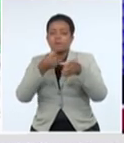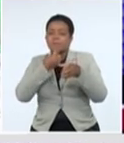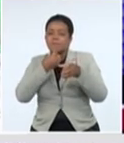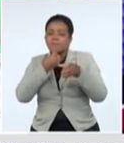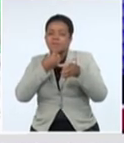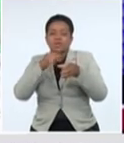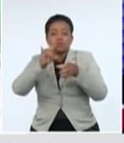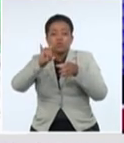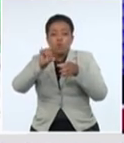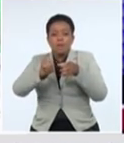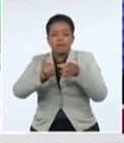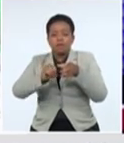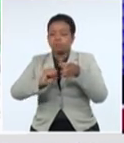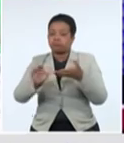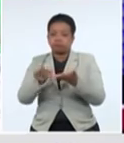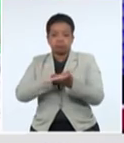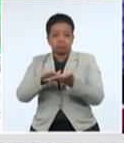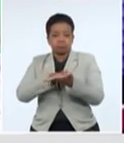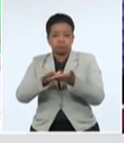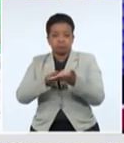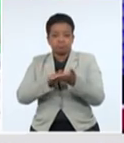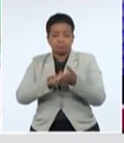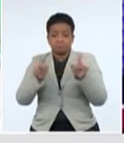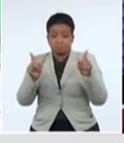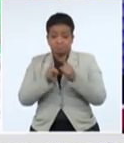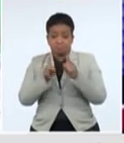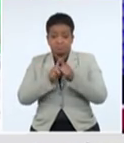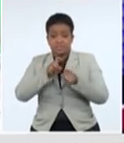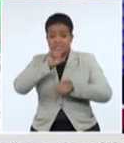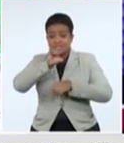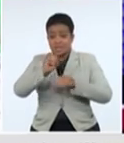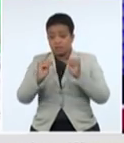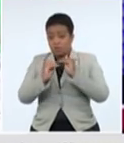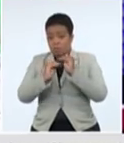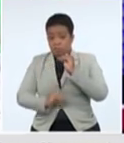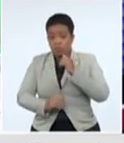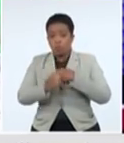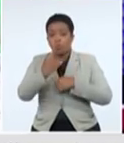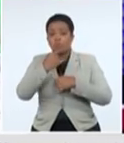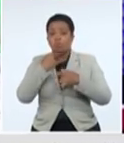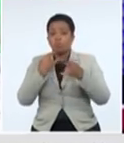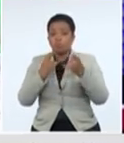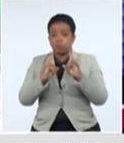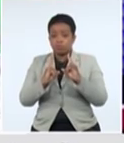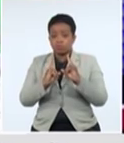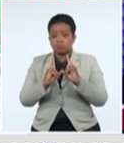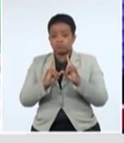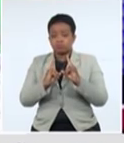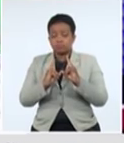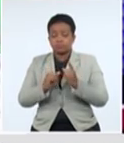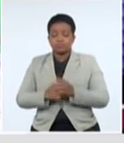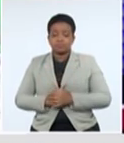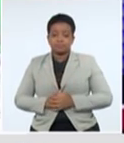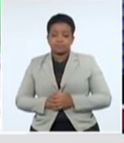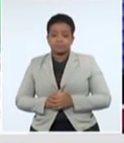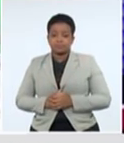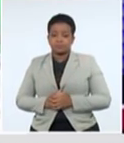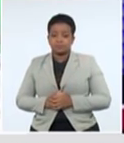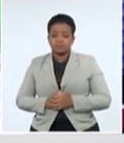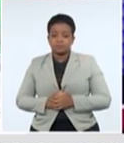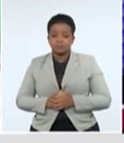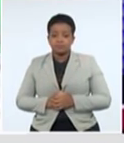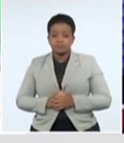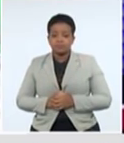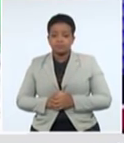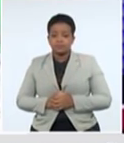En resumen, menores de 60 años, uno de los fallecidos, el 11,1%, y el de